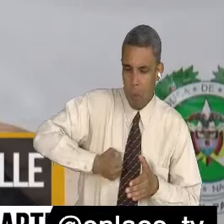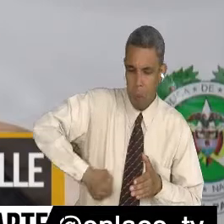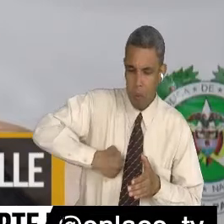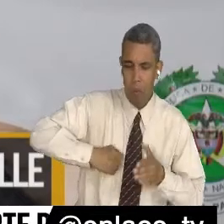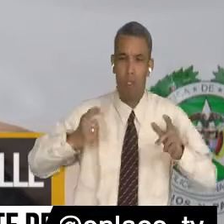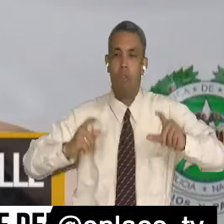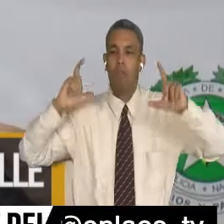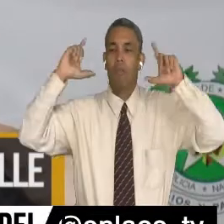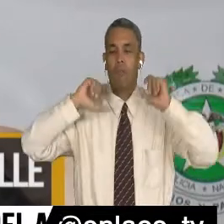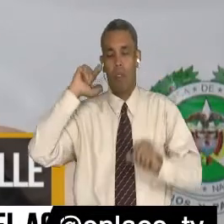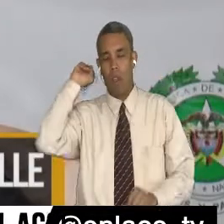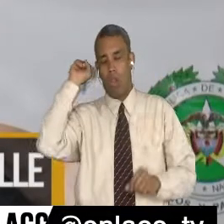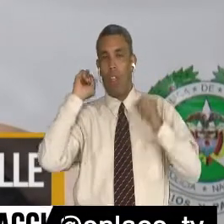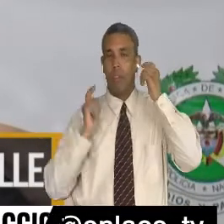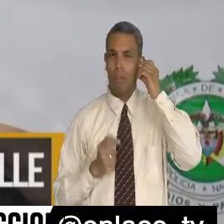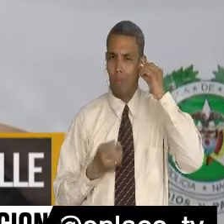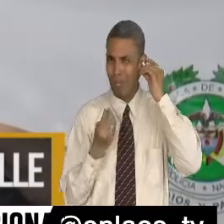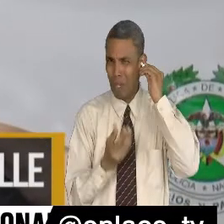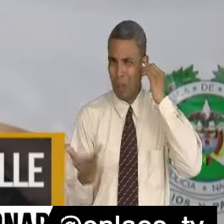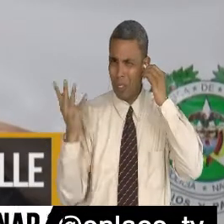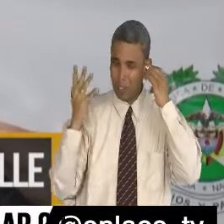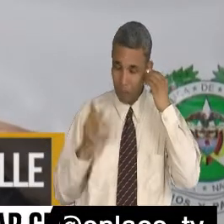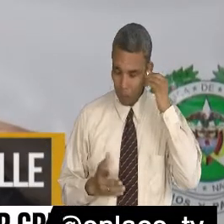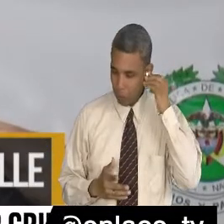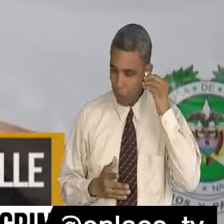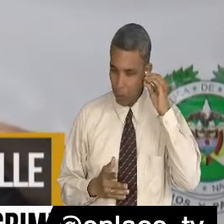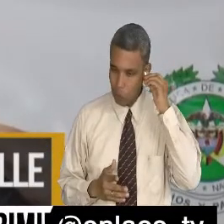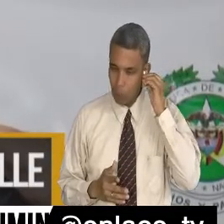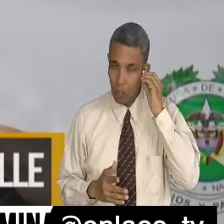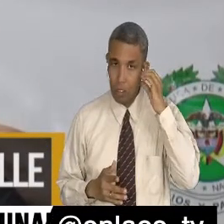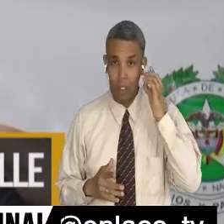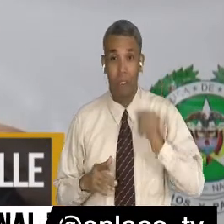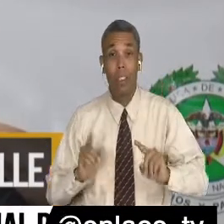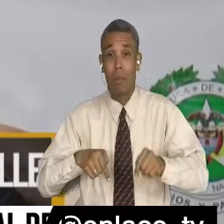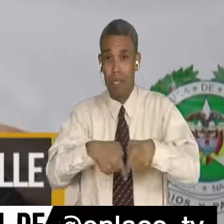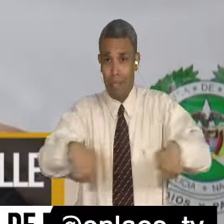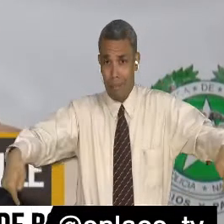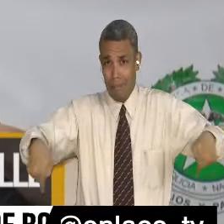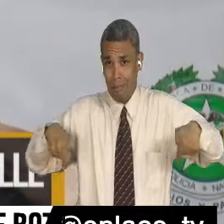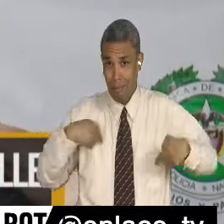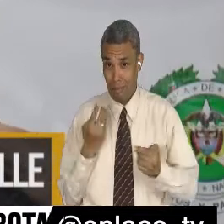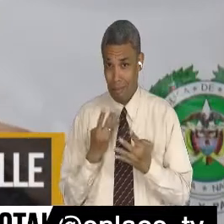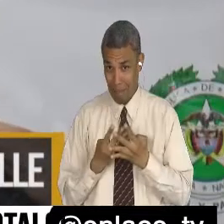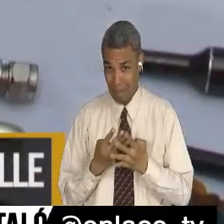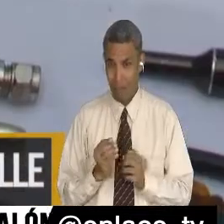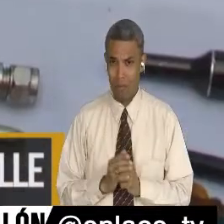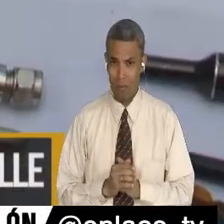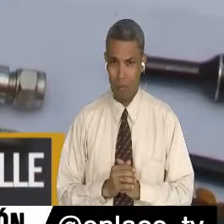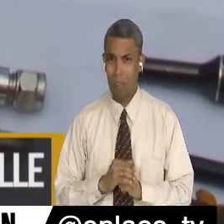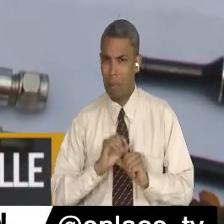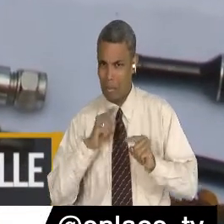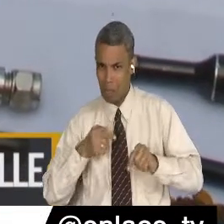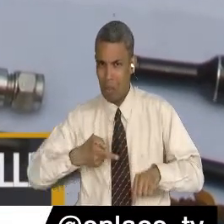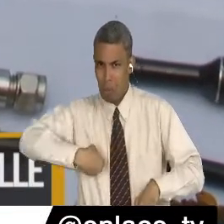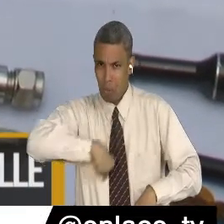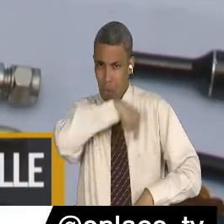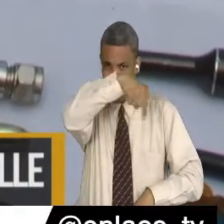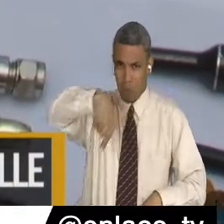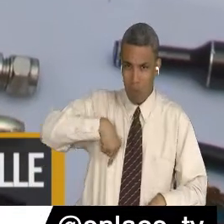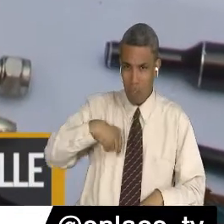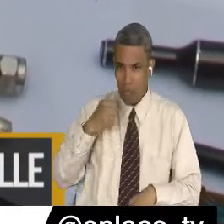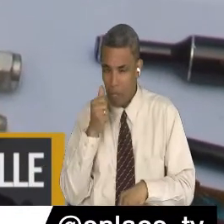estos elementos, que incluso, al igual como en el centro penitenciario acá de Barranca Bermeja, hemos encontrado y hemos capturado